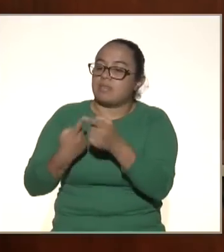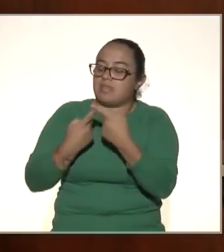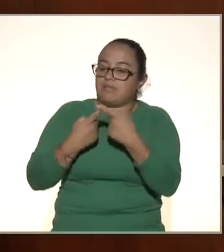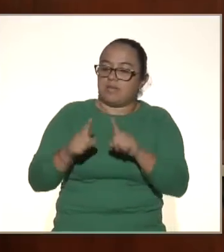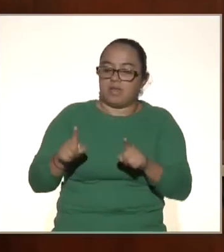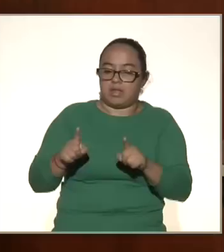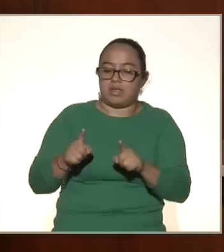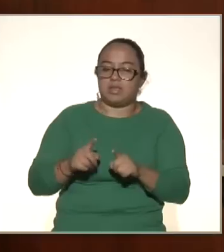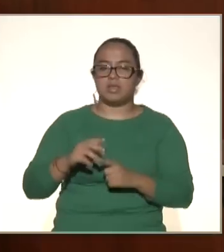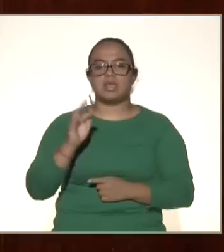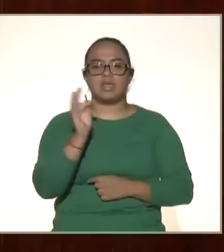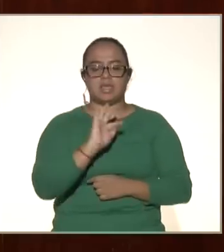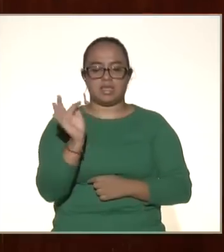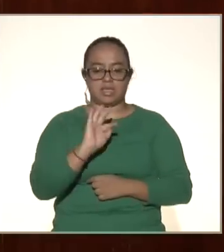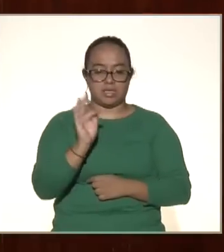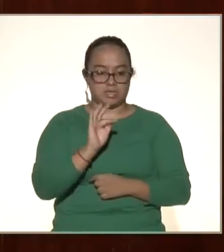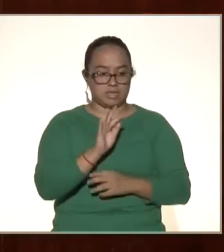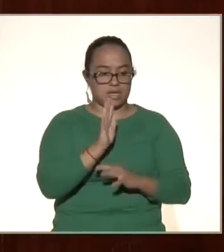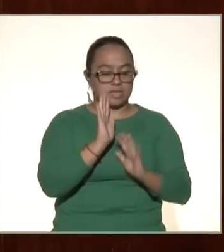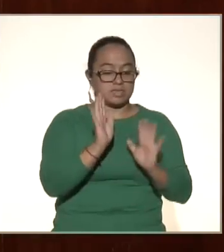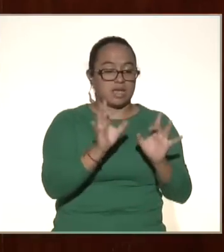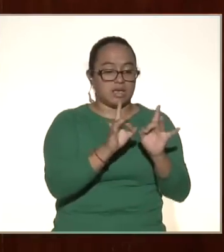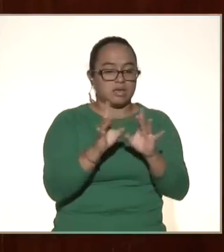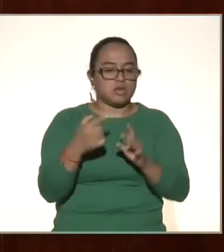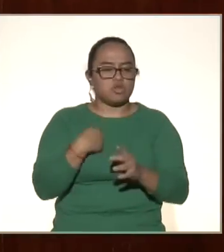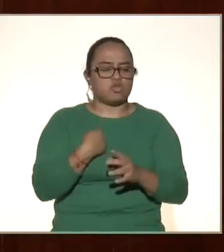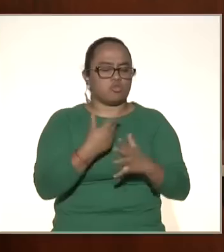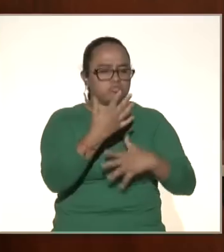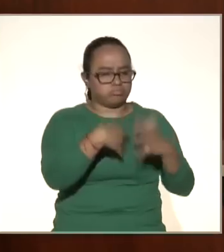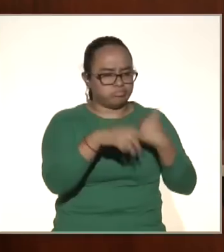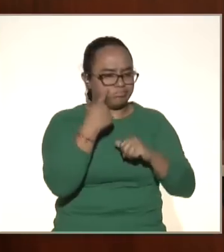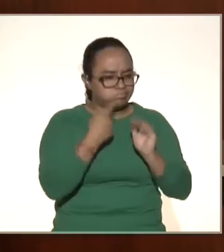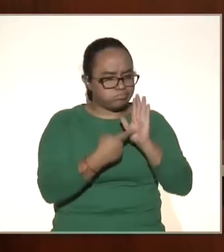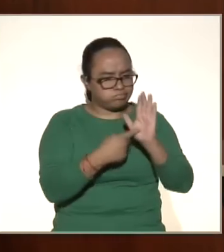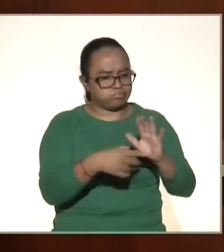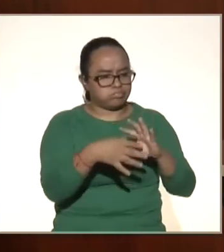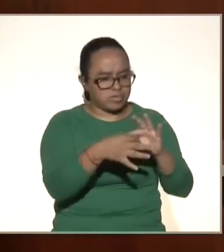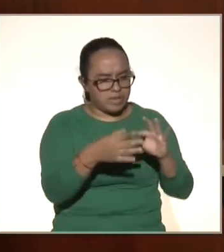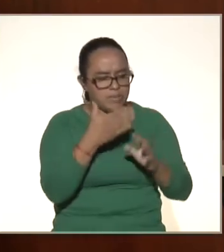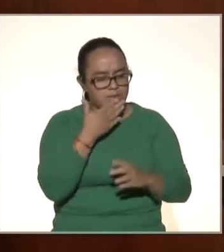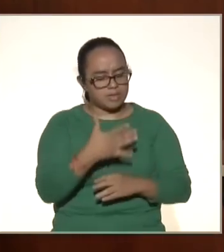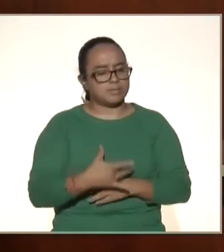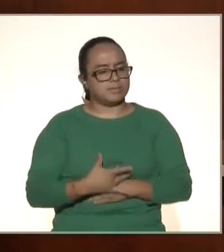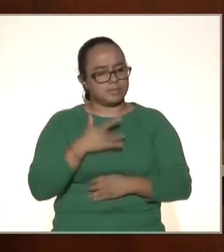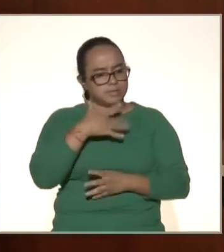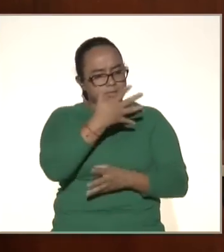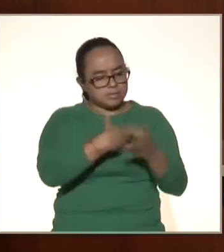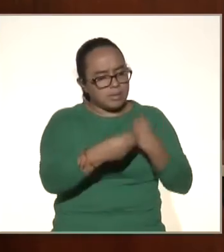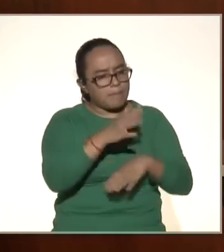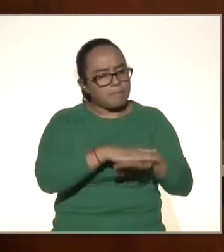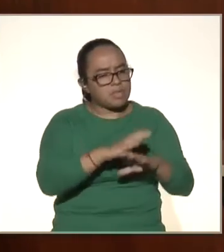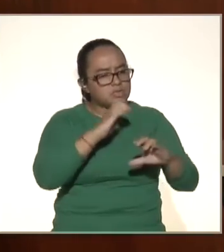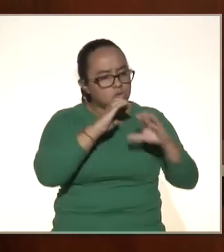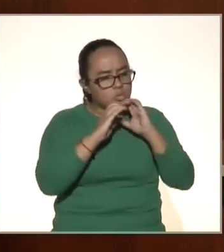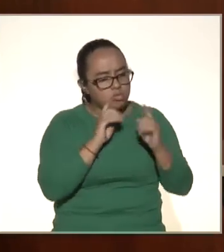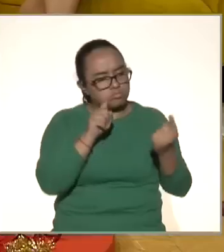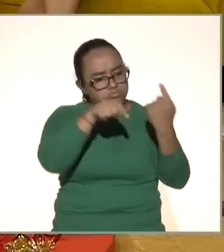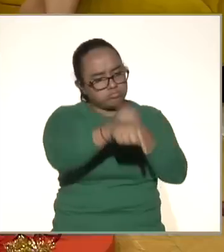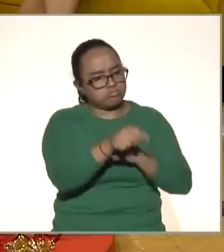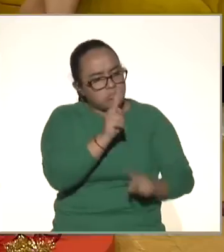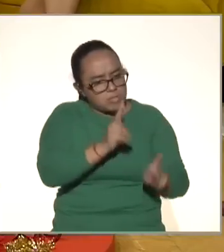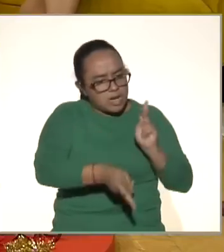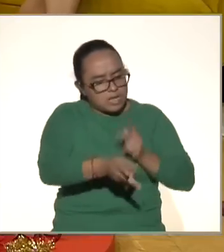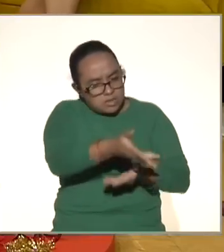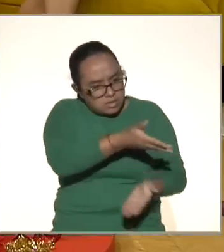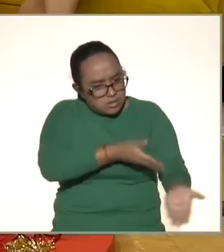cuando todas las condiciones estén dadas, expreses bien las cosas, hay la empatía de la comunicación de ida y vuelta y se soluciona